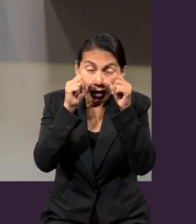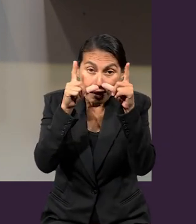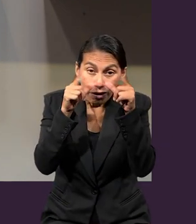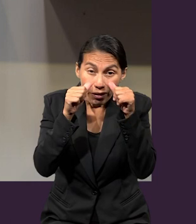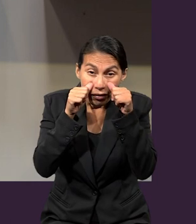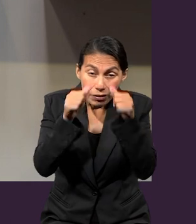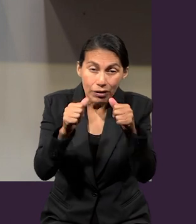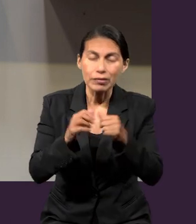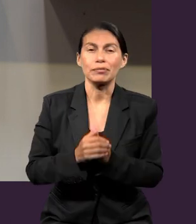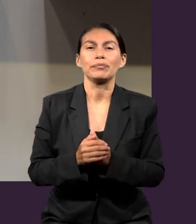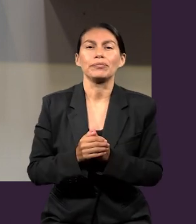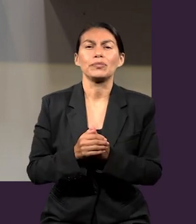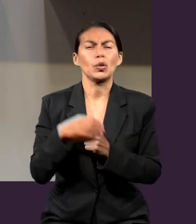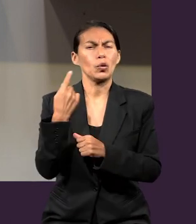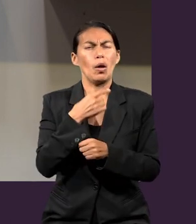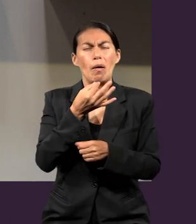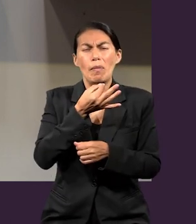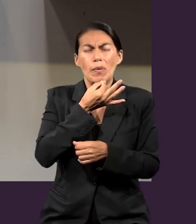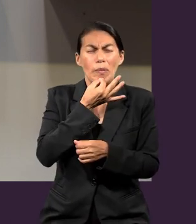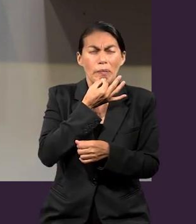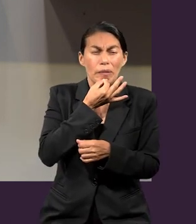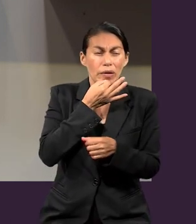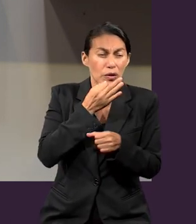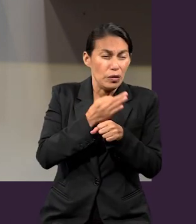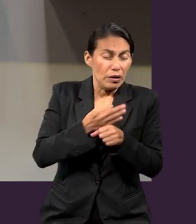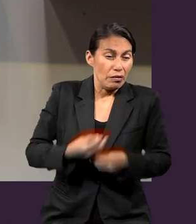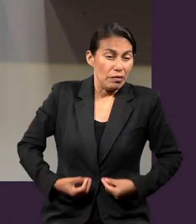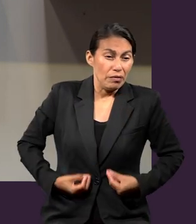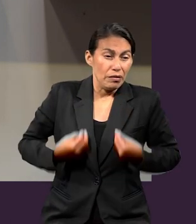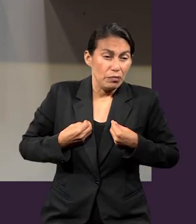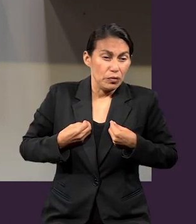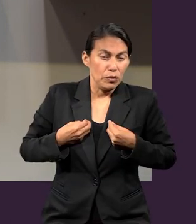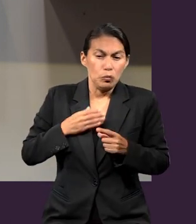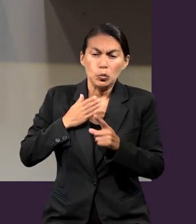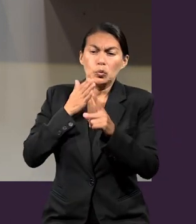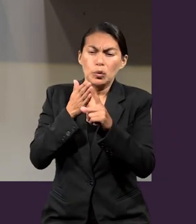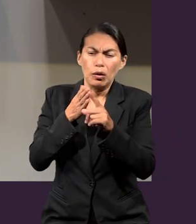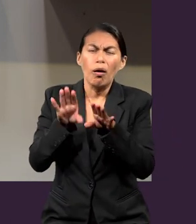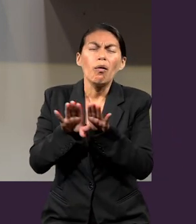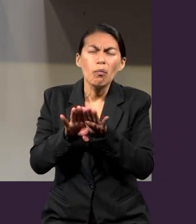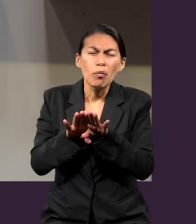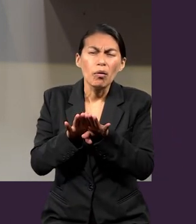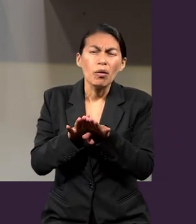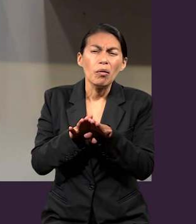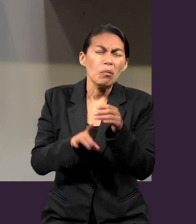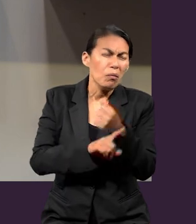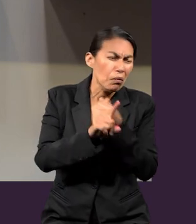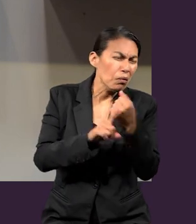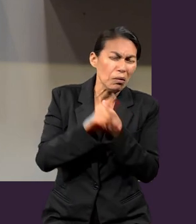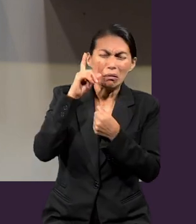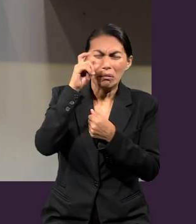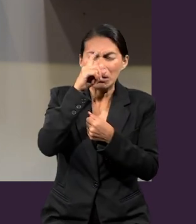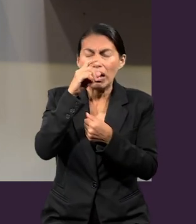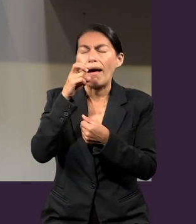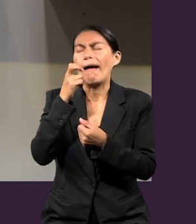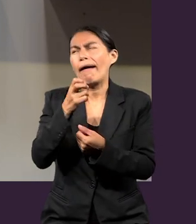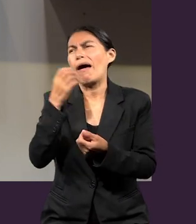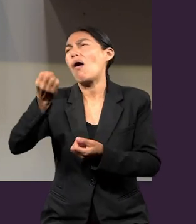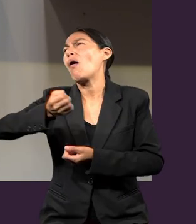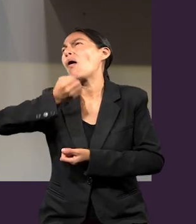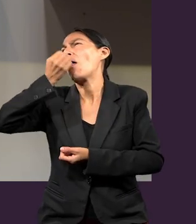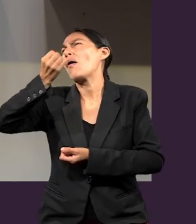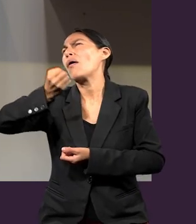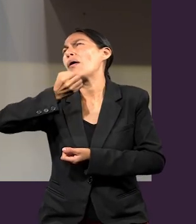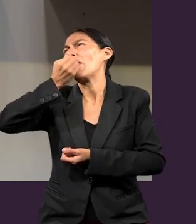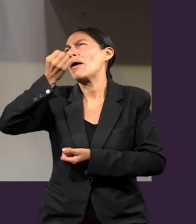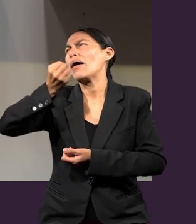Estar atentos a los momentos que estamos viviendo y cómo enfrentarlos. Con oración, con velar y estar